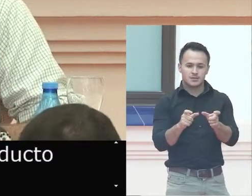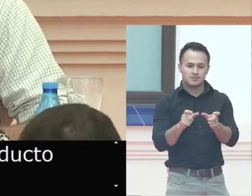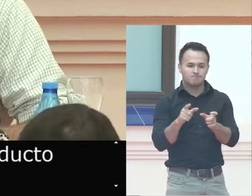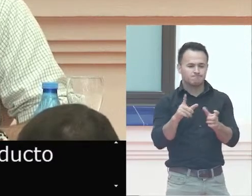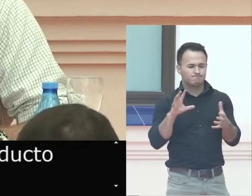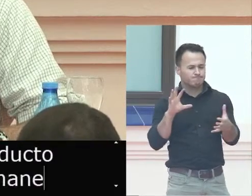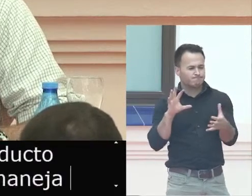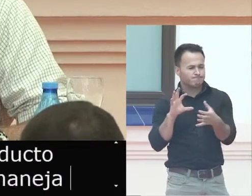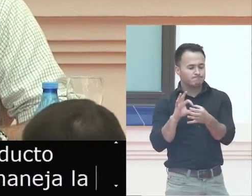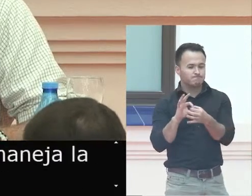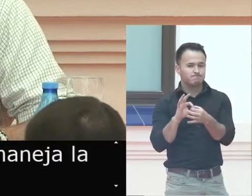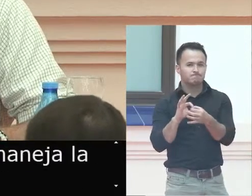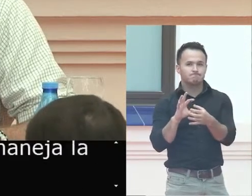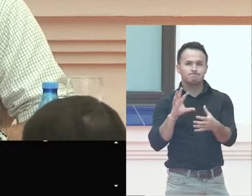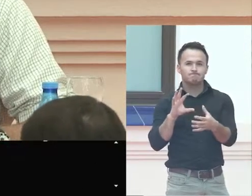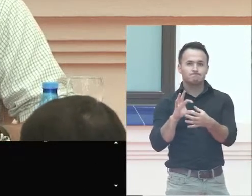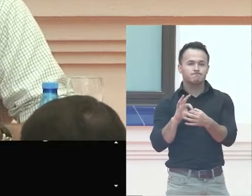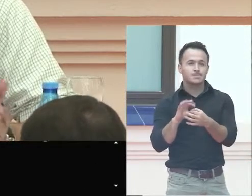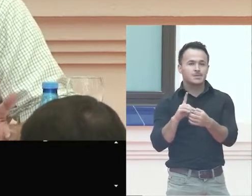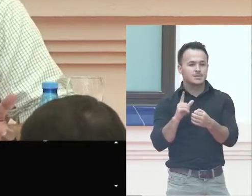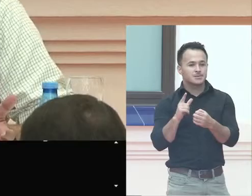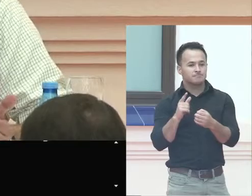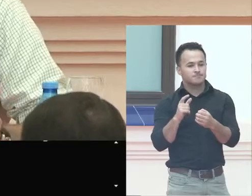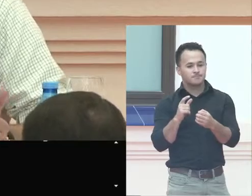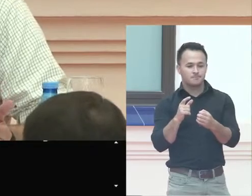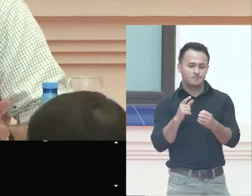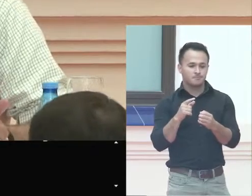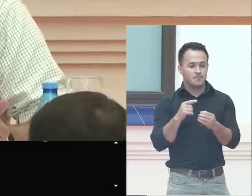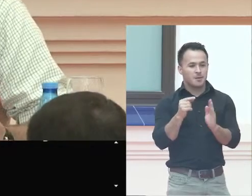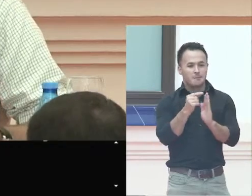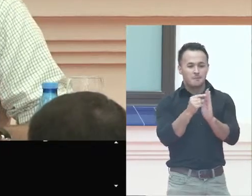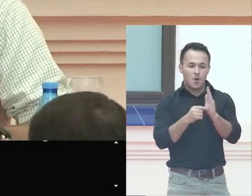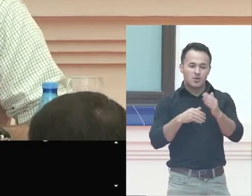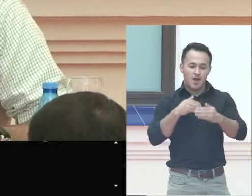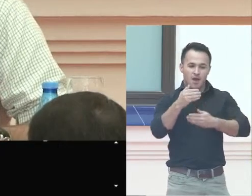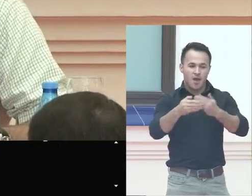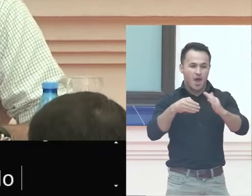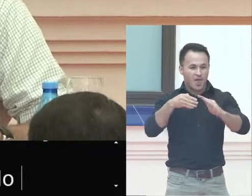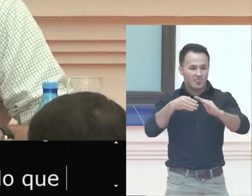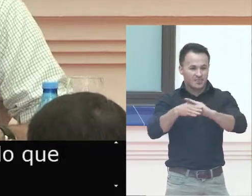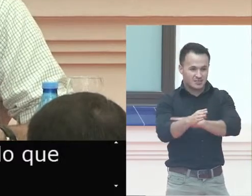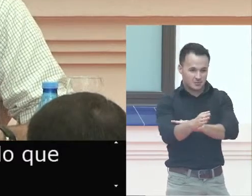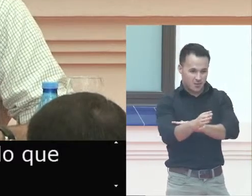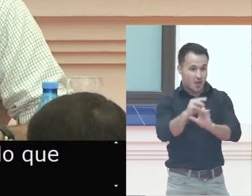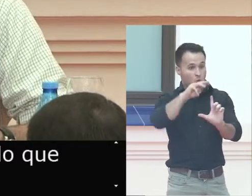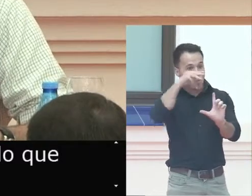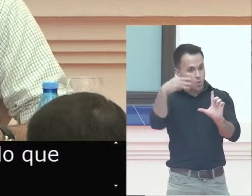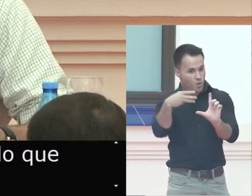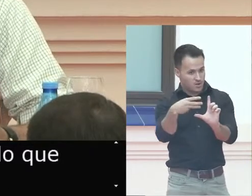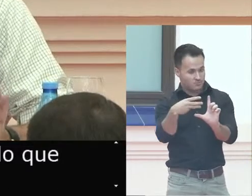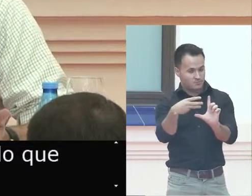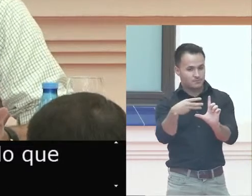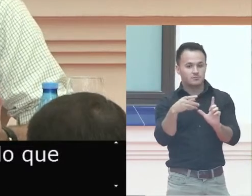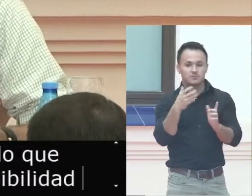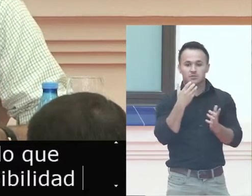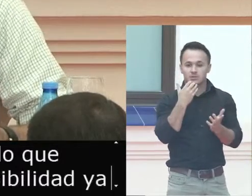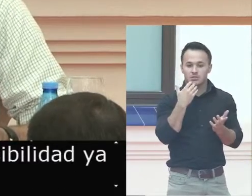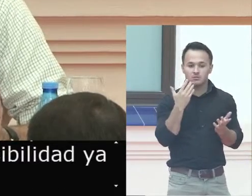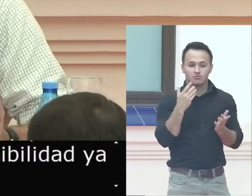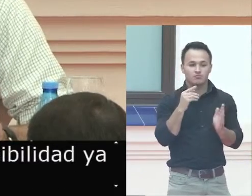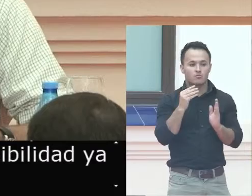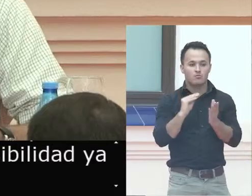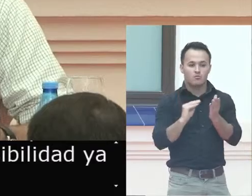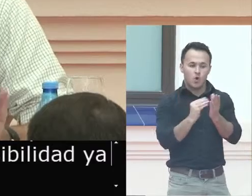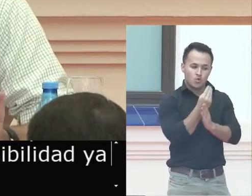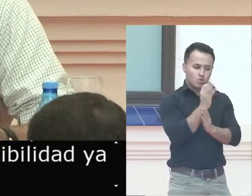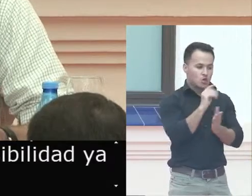mucha relación con las pautas de accesibilidad ya conocidas del mundo web, que es, si el producto o servicio